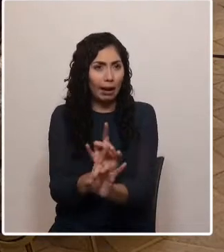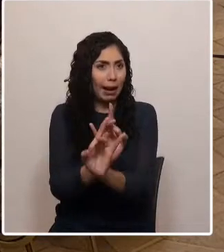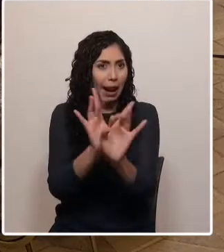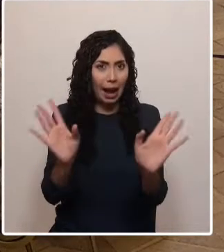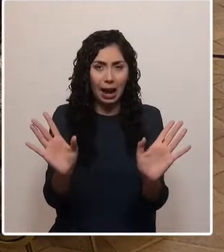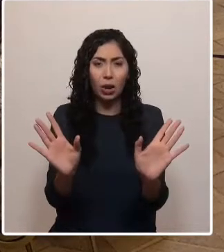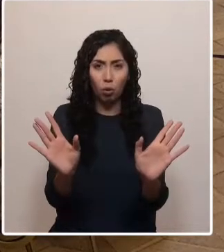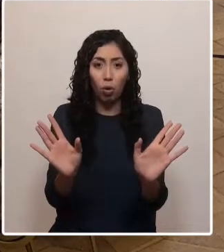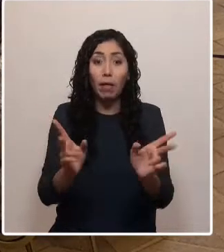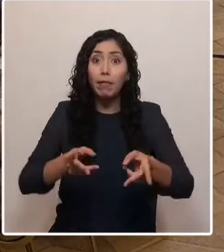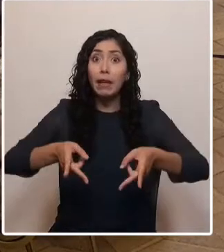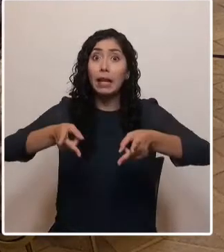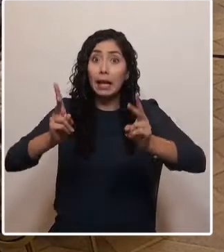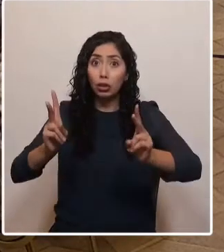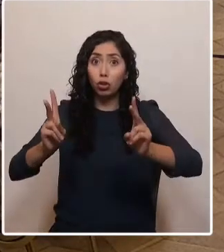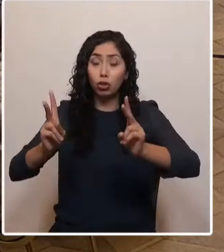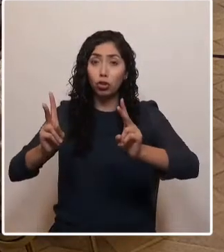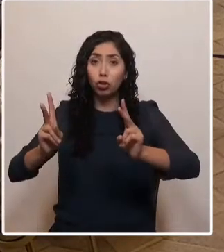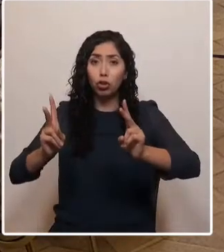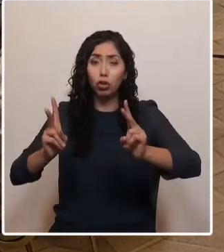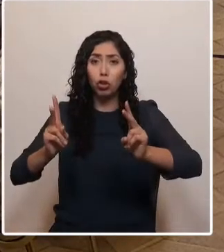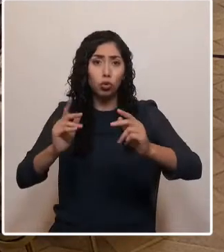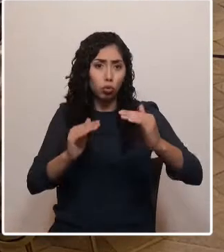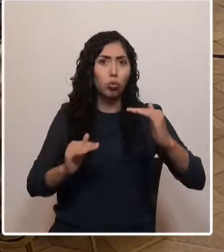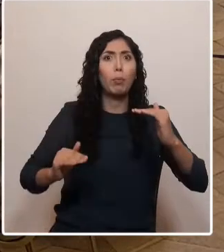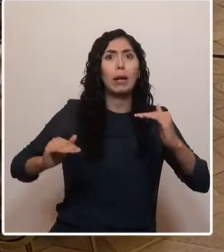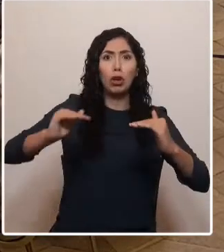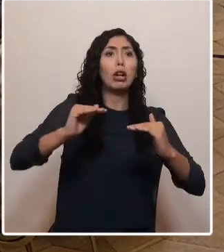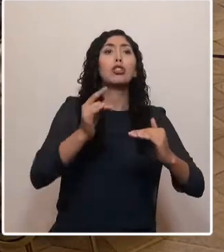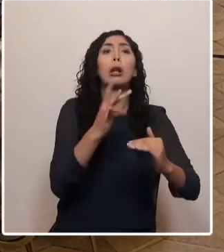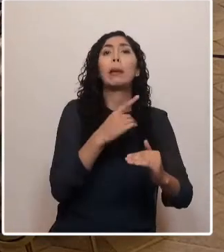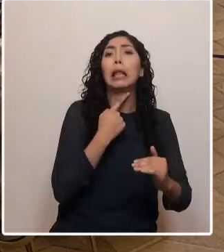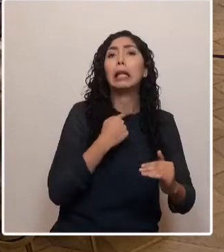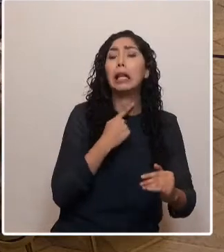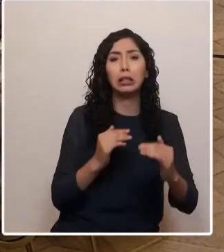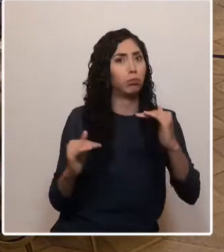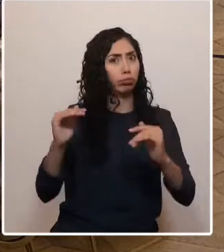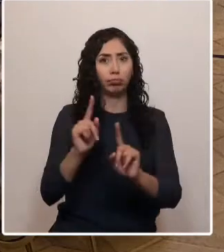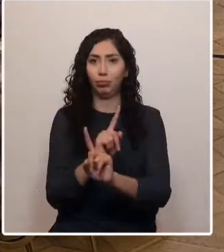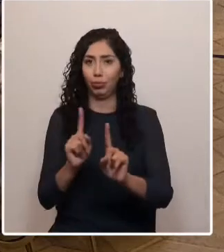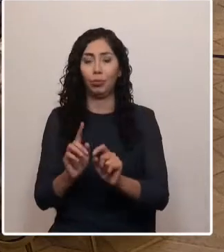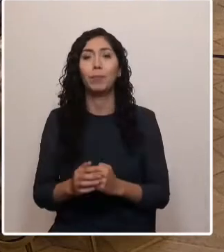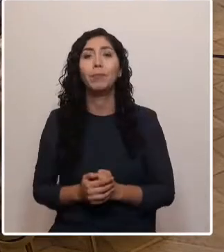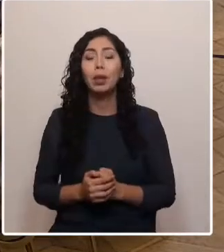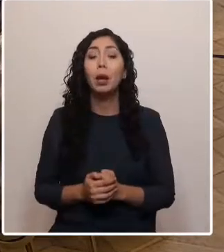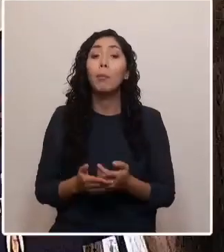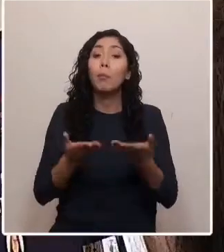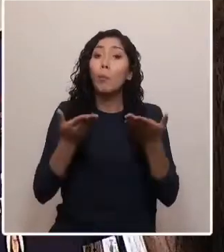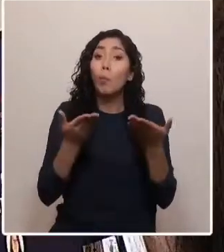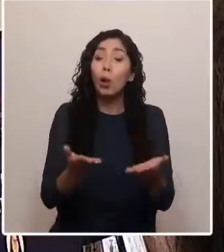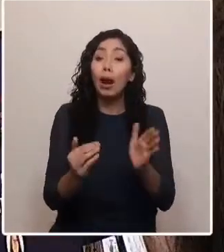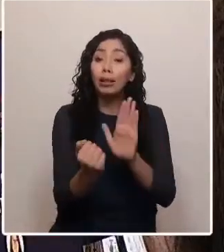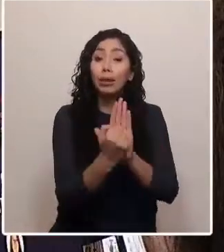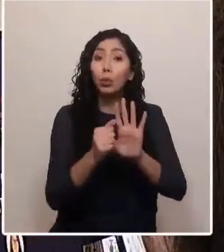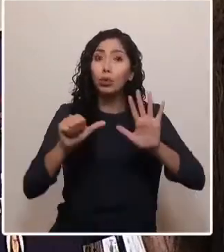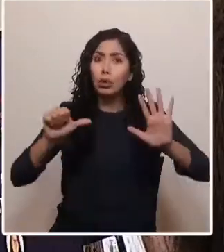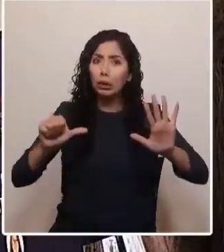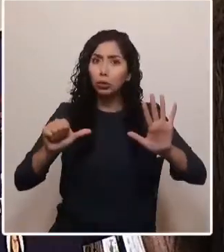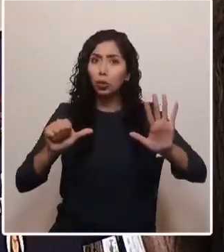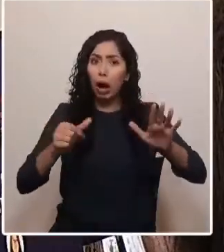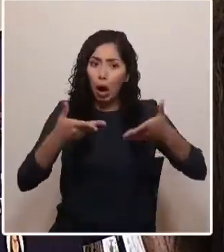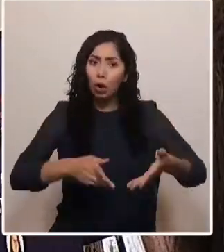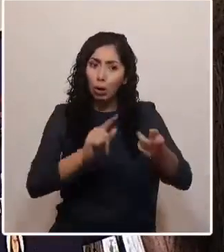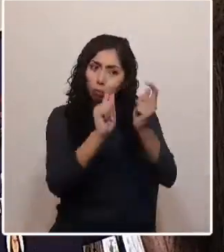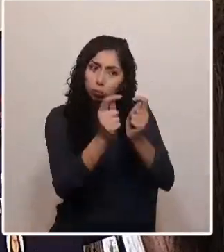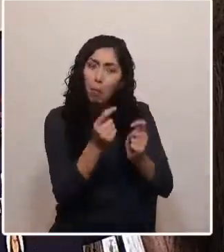son jurídicamente superiores a meros intereses. De esta manera, el artículo 6 presentado en este informe tiene una mejora